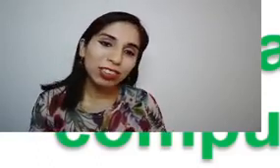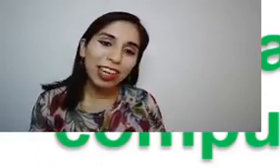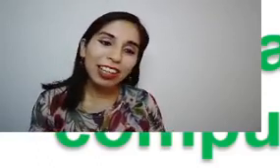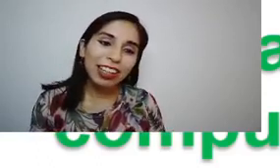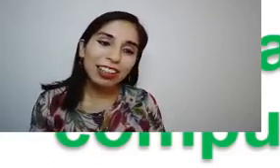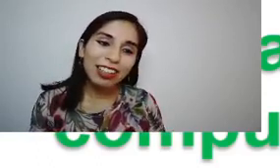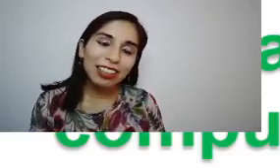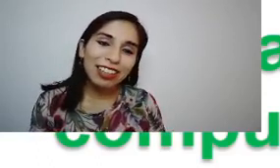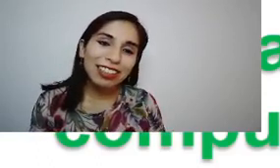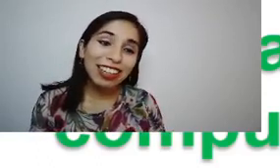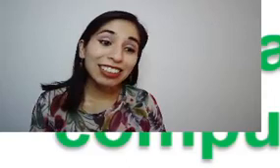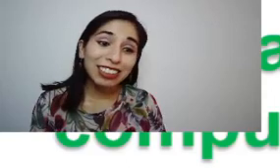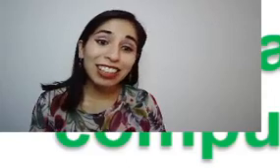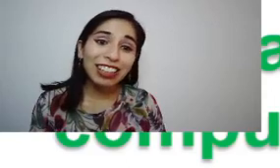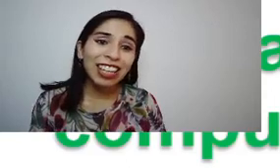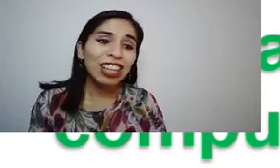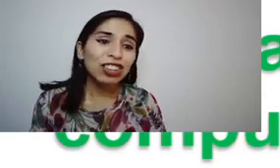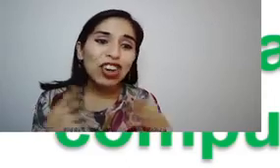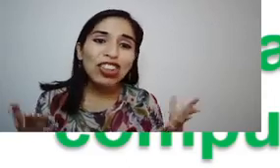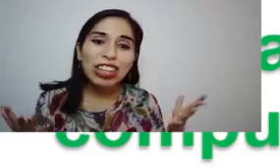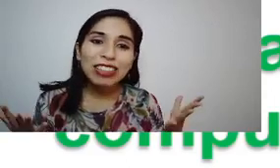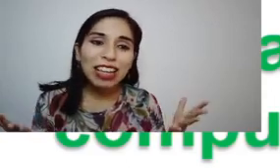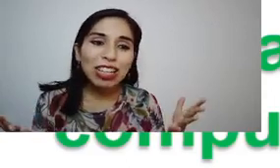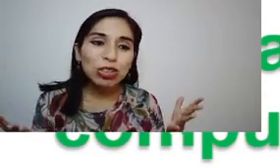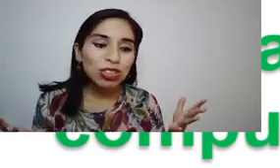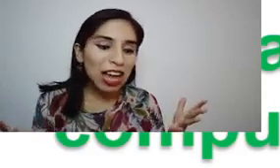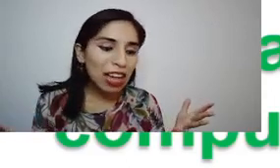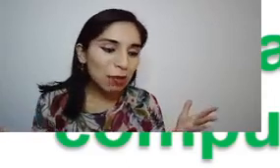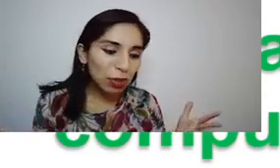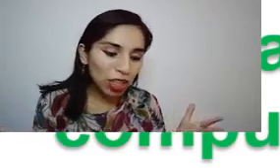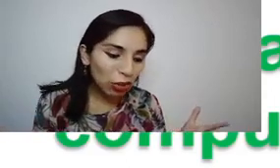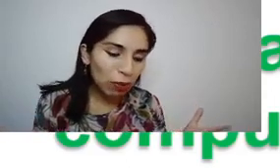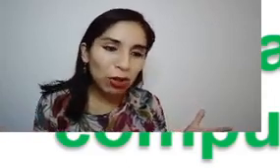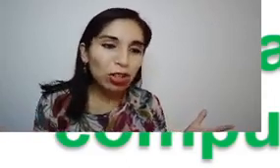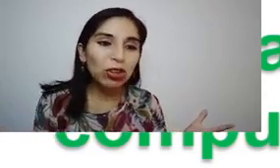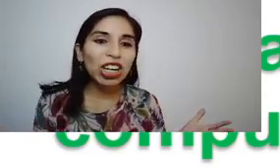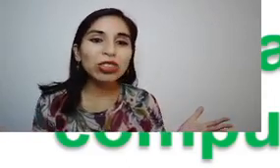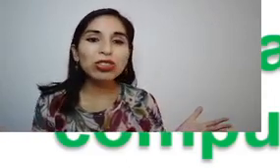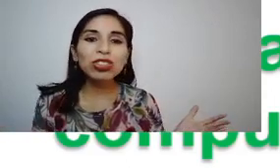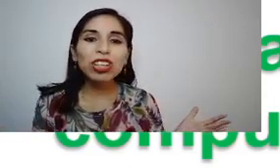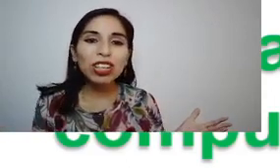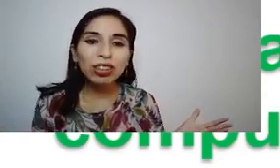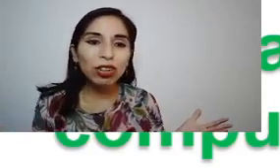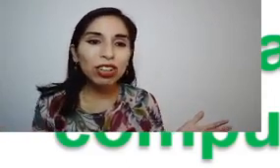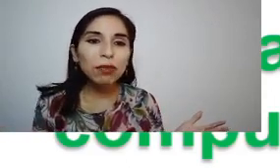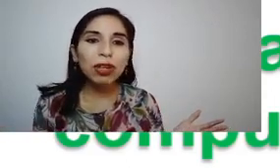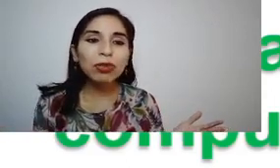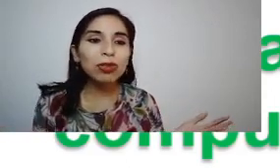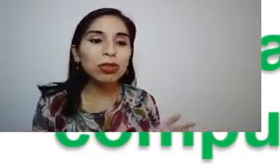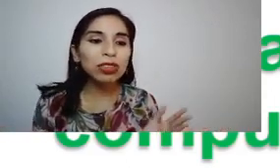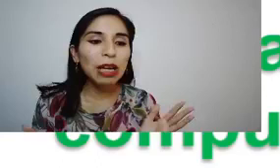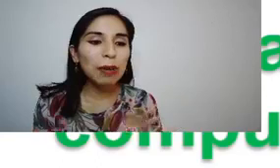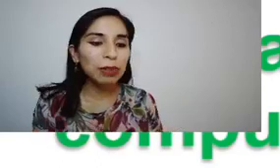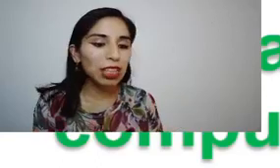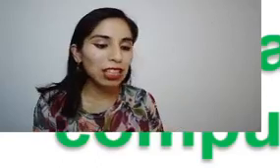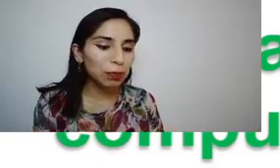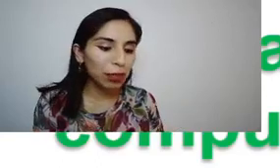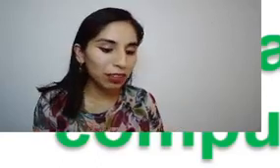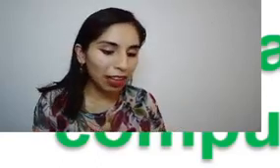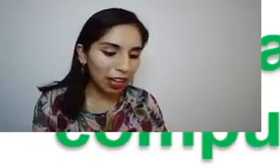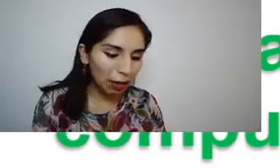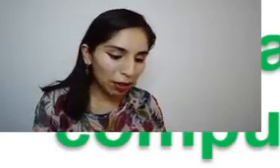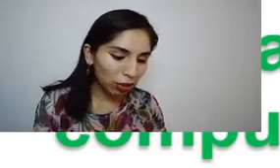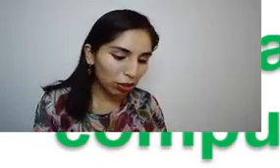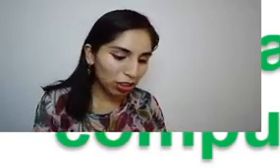no ya quieren descansar sí dónde están esos ánimos ya no veo ni corazoncito ni me gusta vamos a